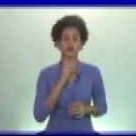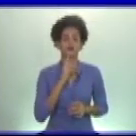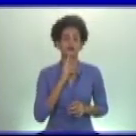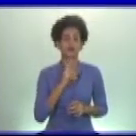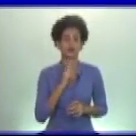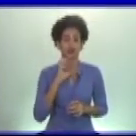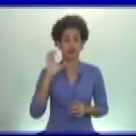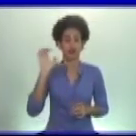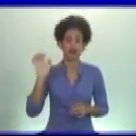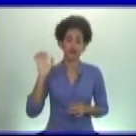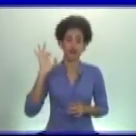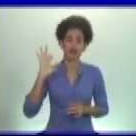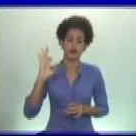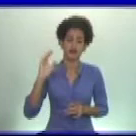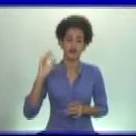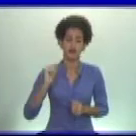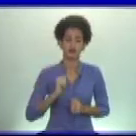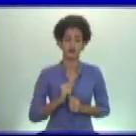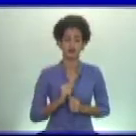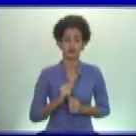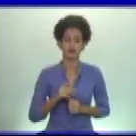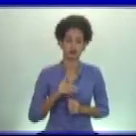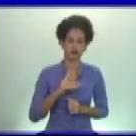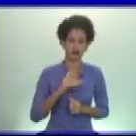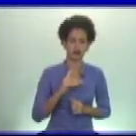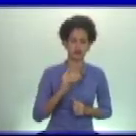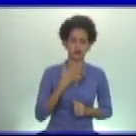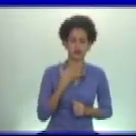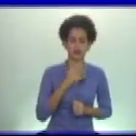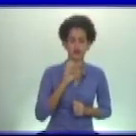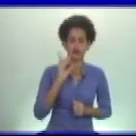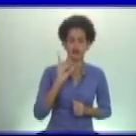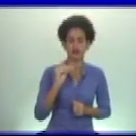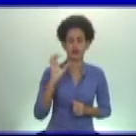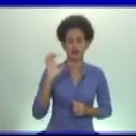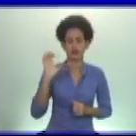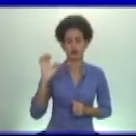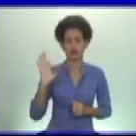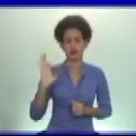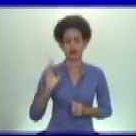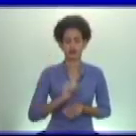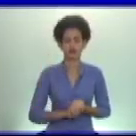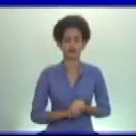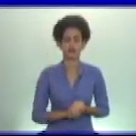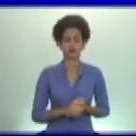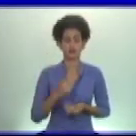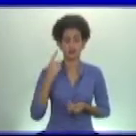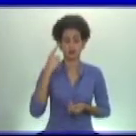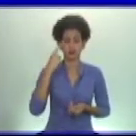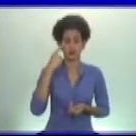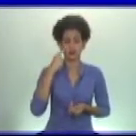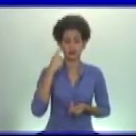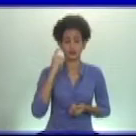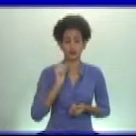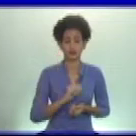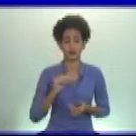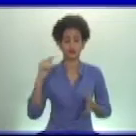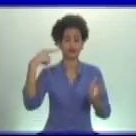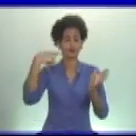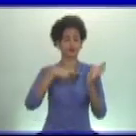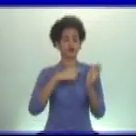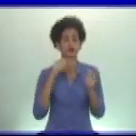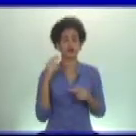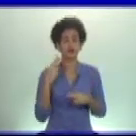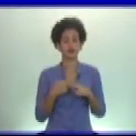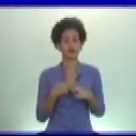es la misma. El conjunto imagen es, ¿qué vamos a observar? Observen aquí, en el gráfico aparece un punto E, que